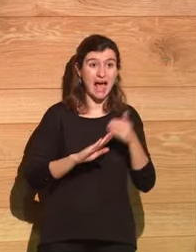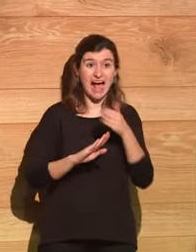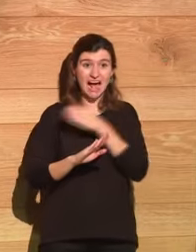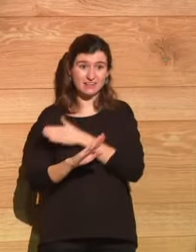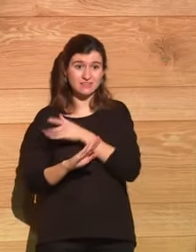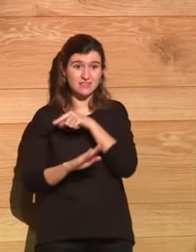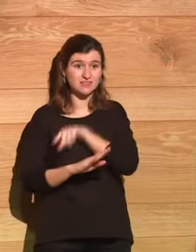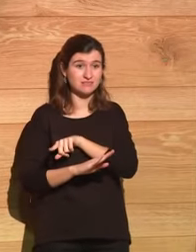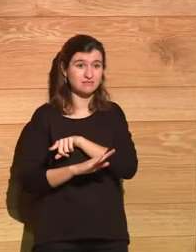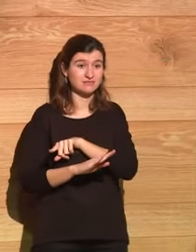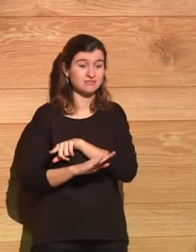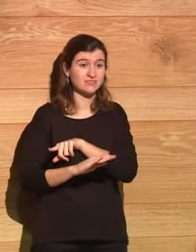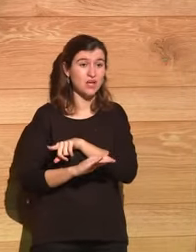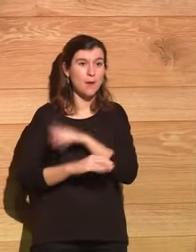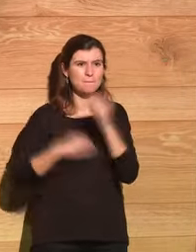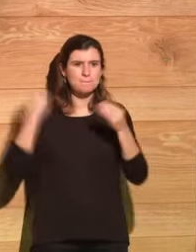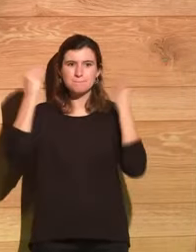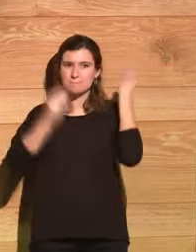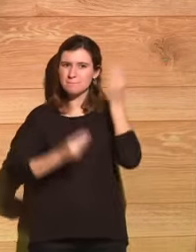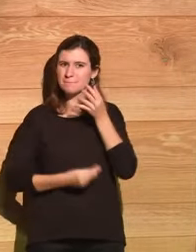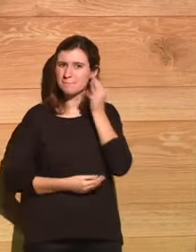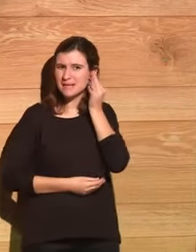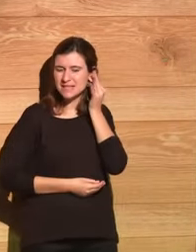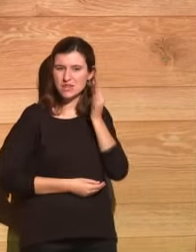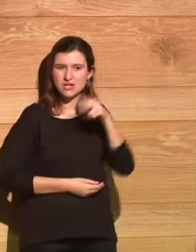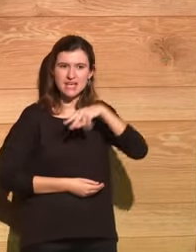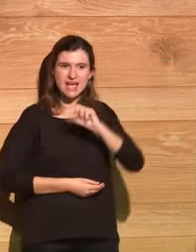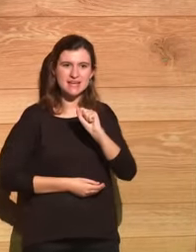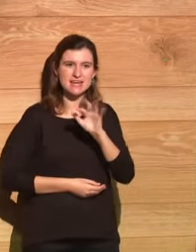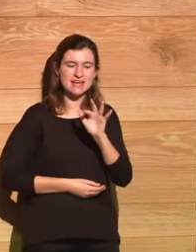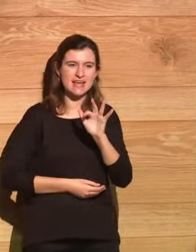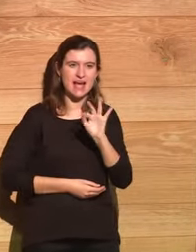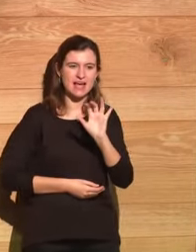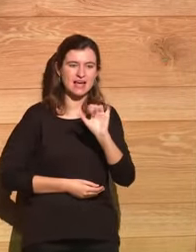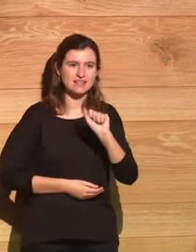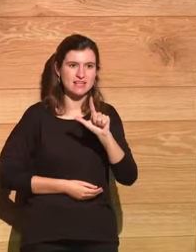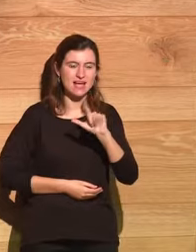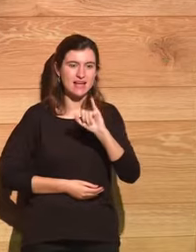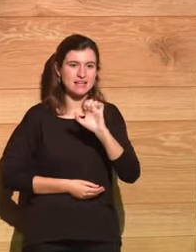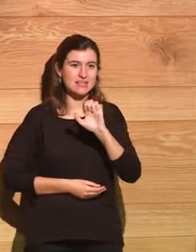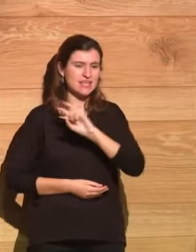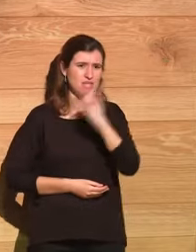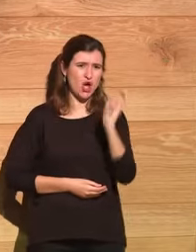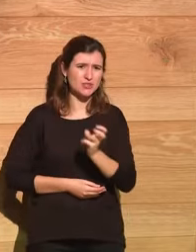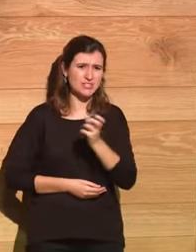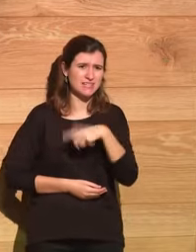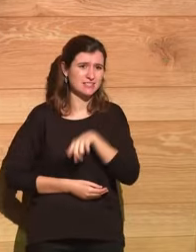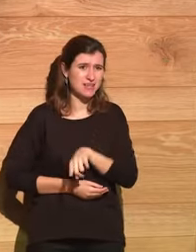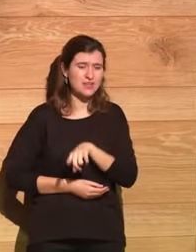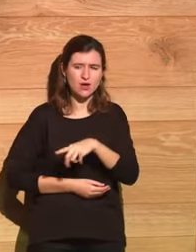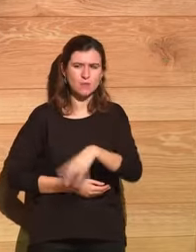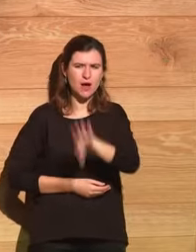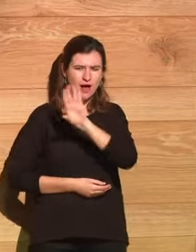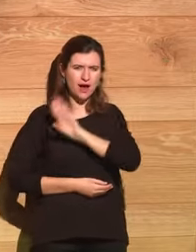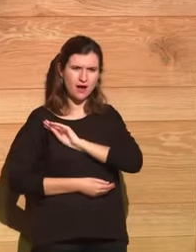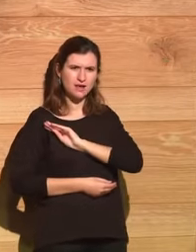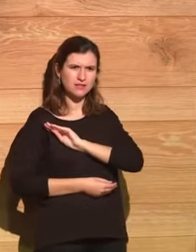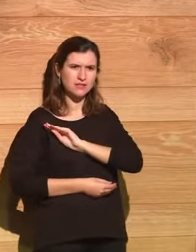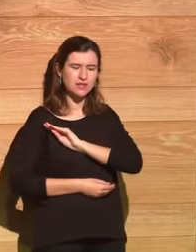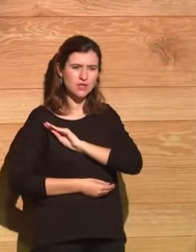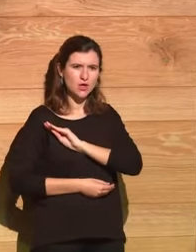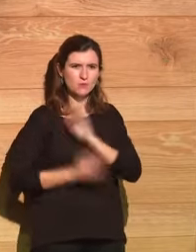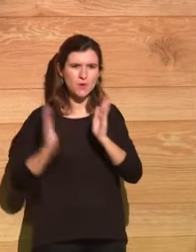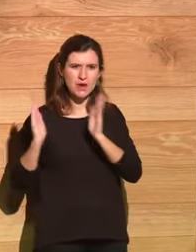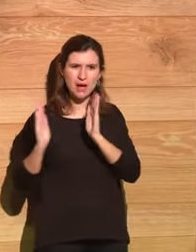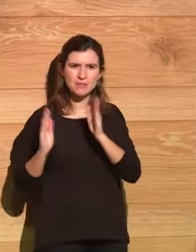había habido muchísimas pensadoras, una Natalie Clifford Barney y otras, ¿no? Que también la habían reinterpretado desde esa